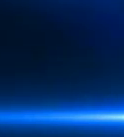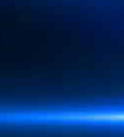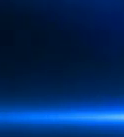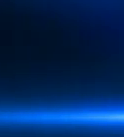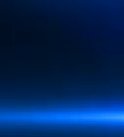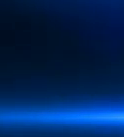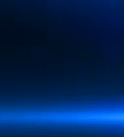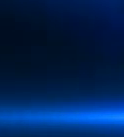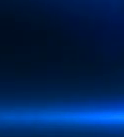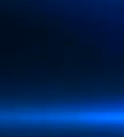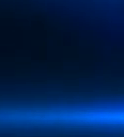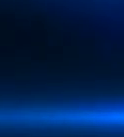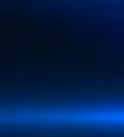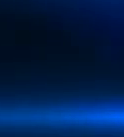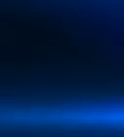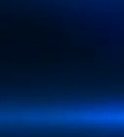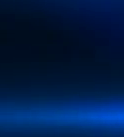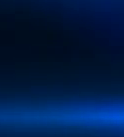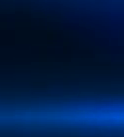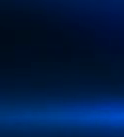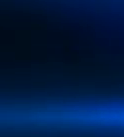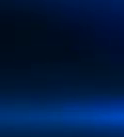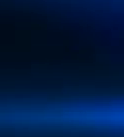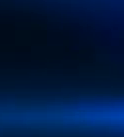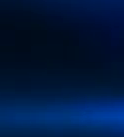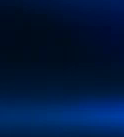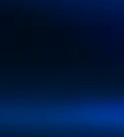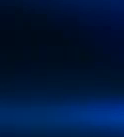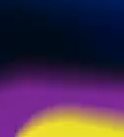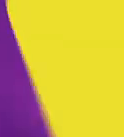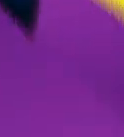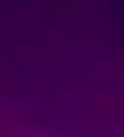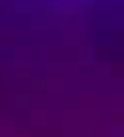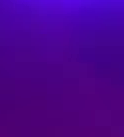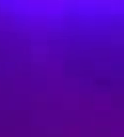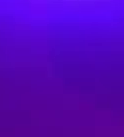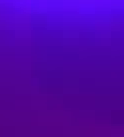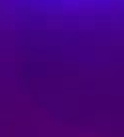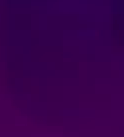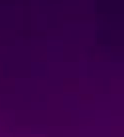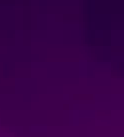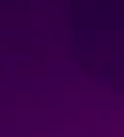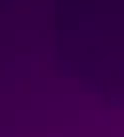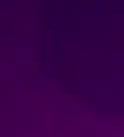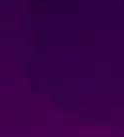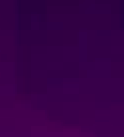transmisión continua todo el día desde las 6:30 por TVC.